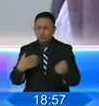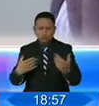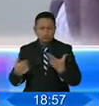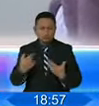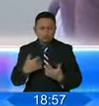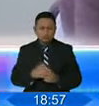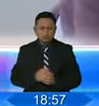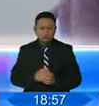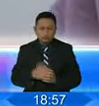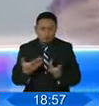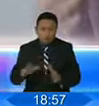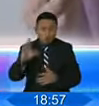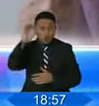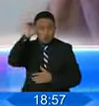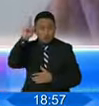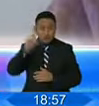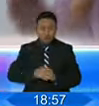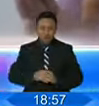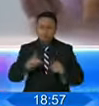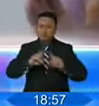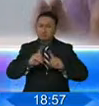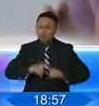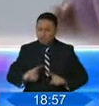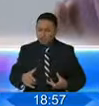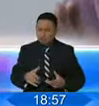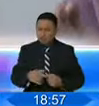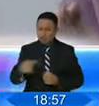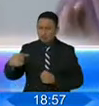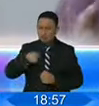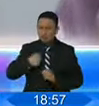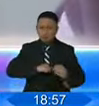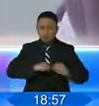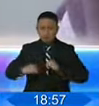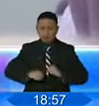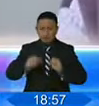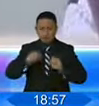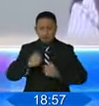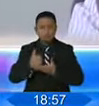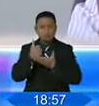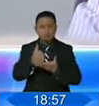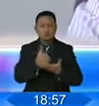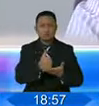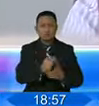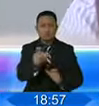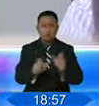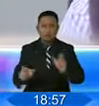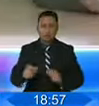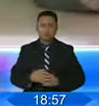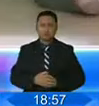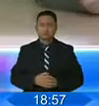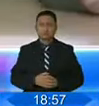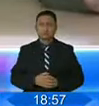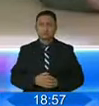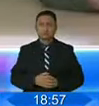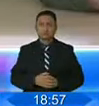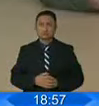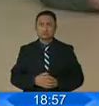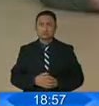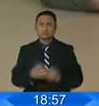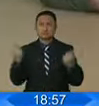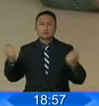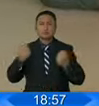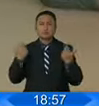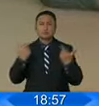editoriales, criterios que canalicen su actividad en favor de los más altos intereses nacionales. La Fundación Andina para